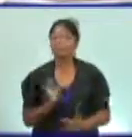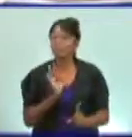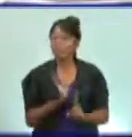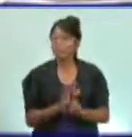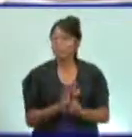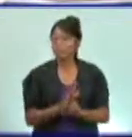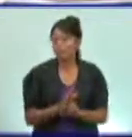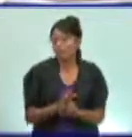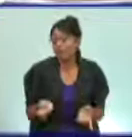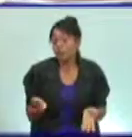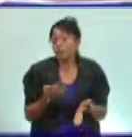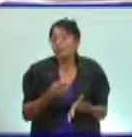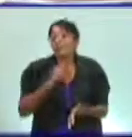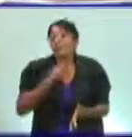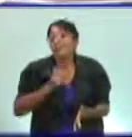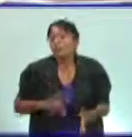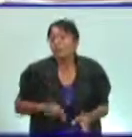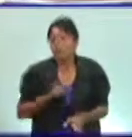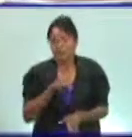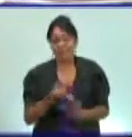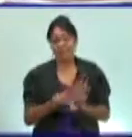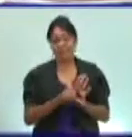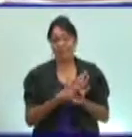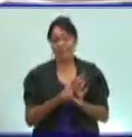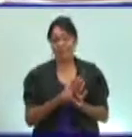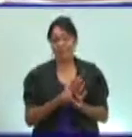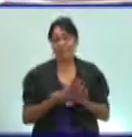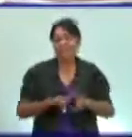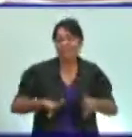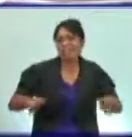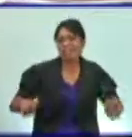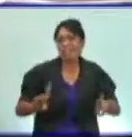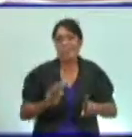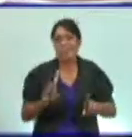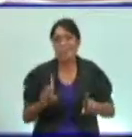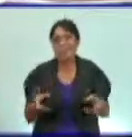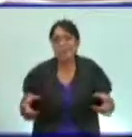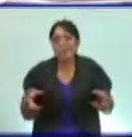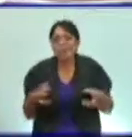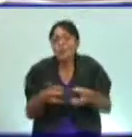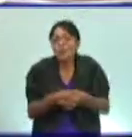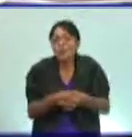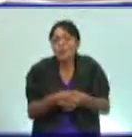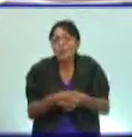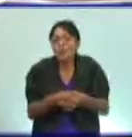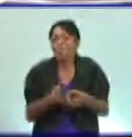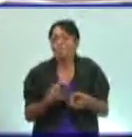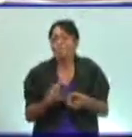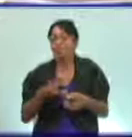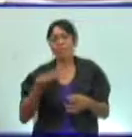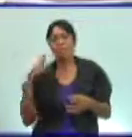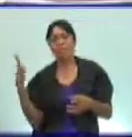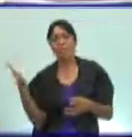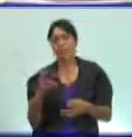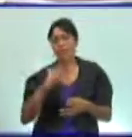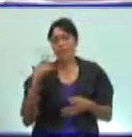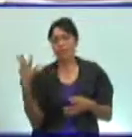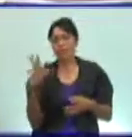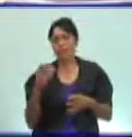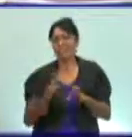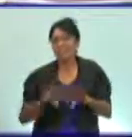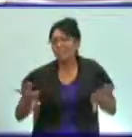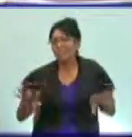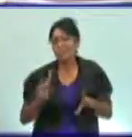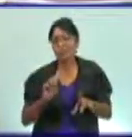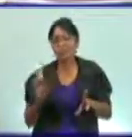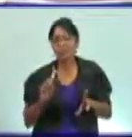no de manera separada, sino de manera integrada, porque no podemos separar. En la naturaleza nada está separado,